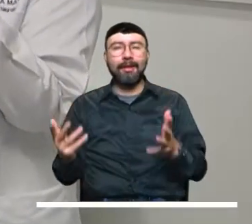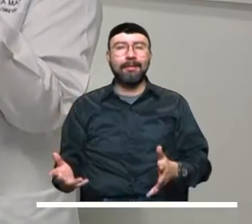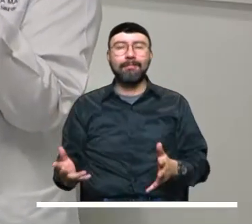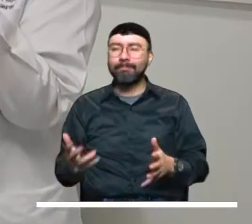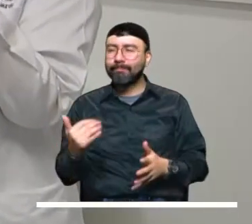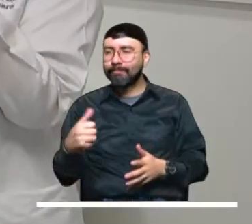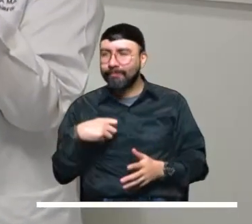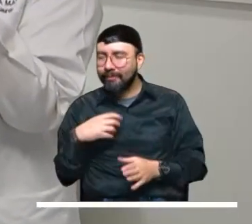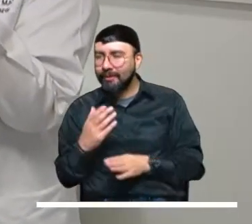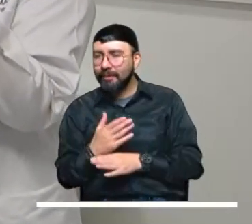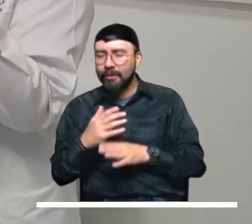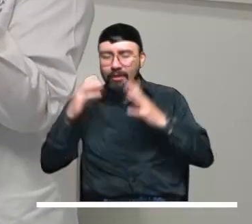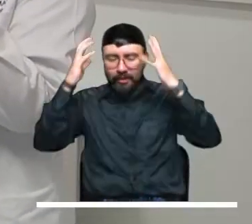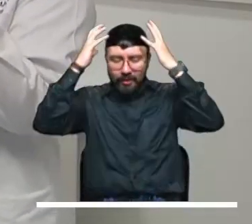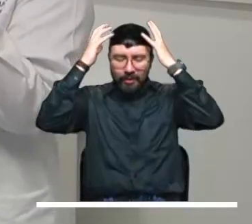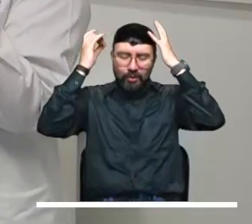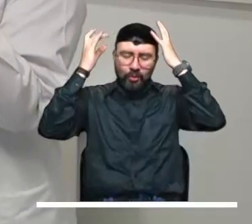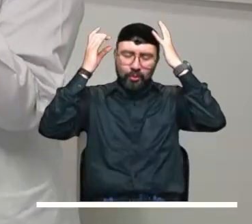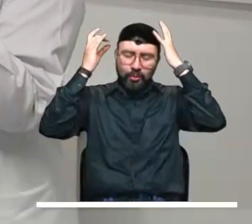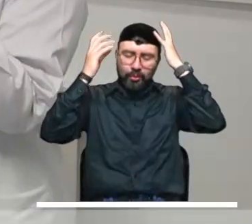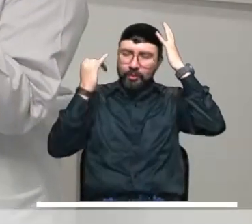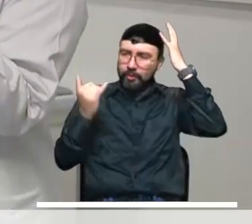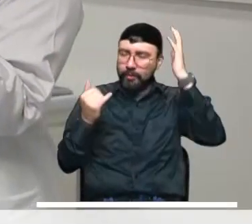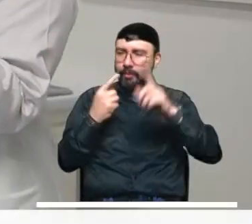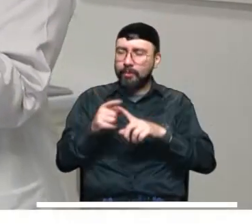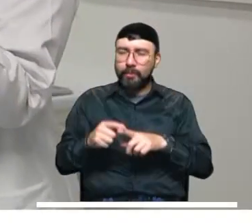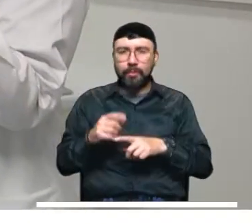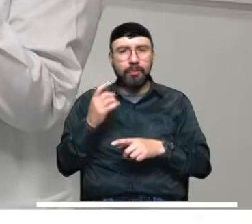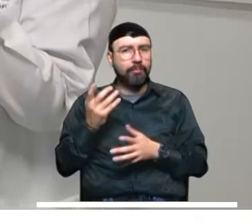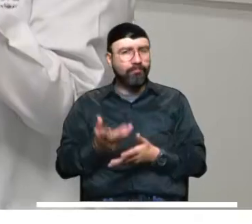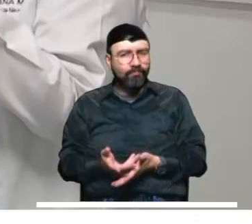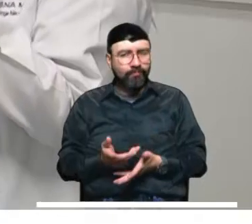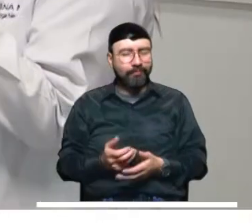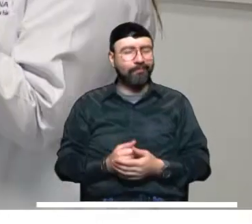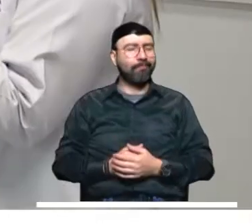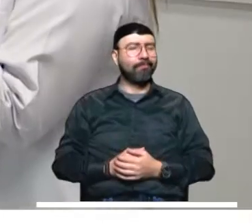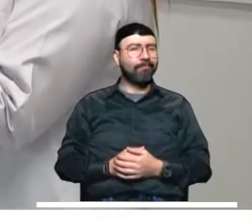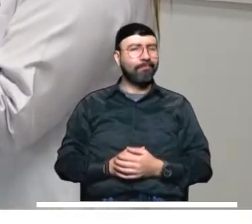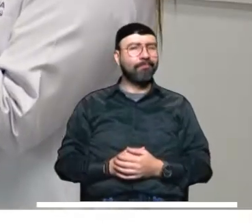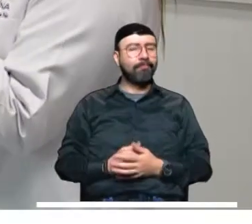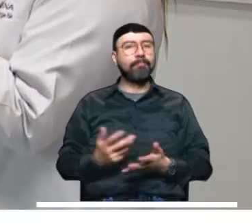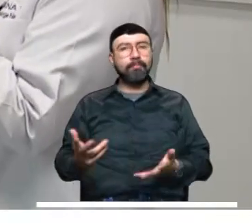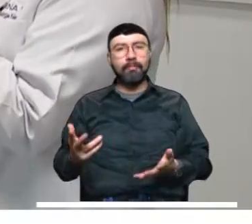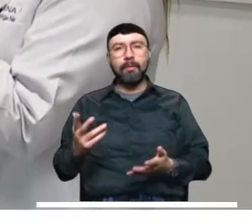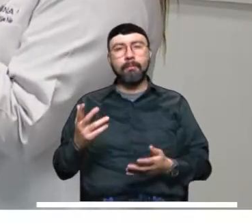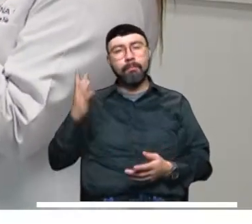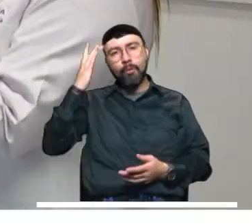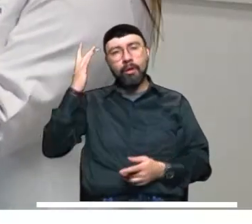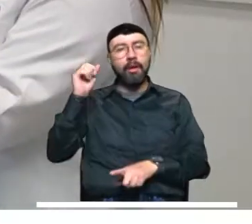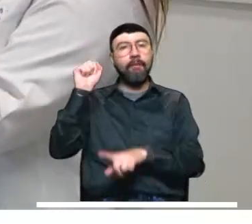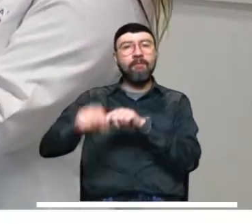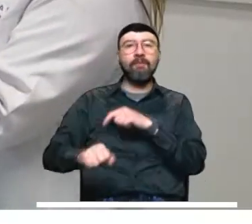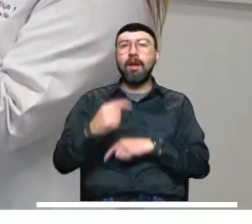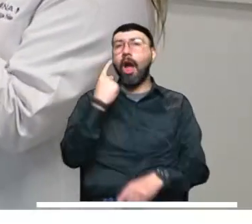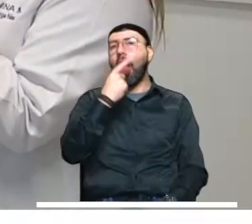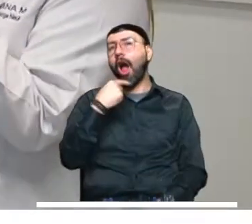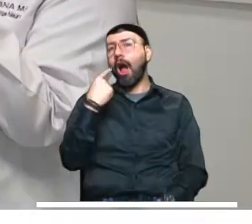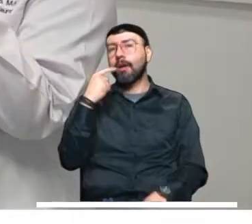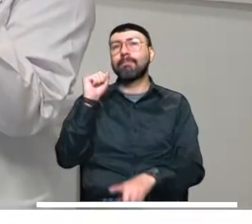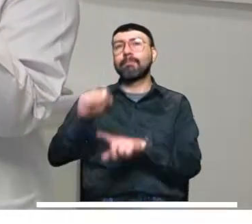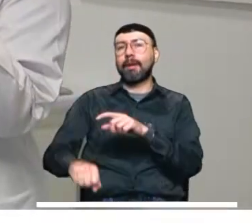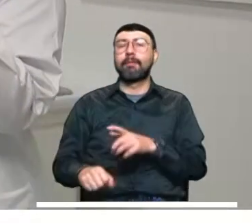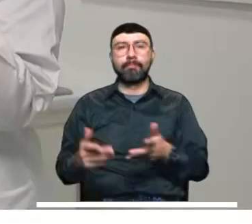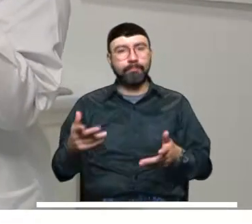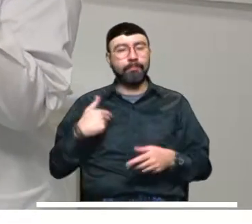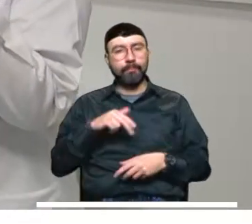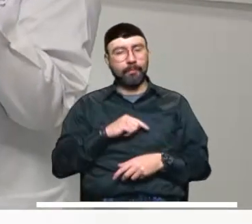venía con problemas de migrañas, de neuralgias, dolores de cabeza. Entonces, por eso nosotros es que